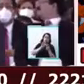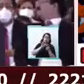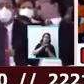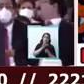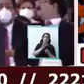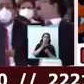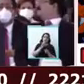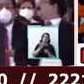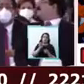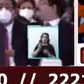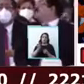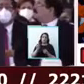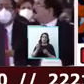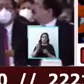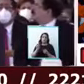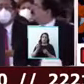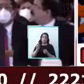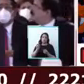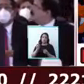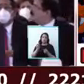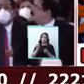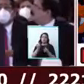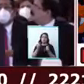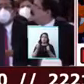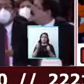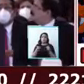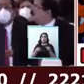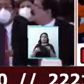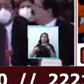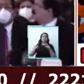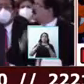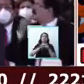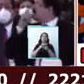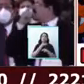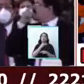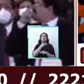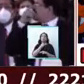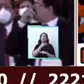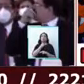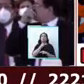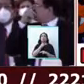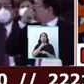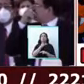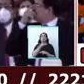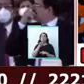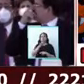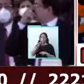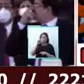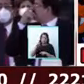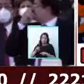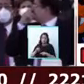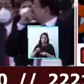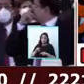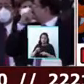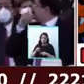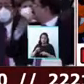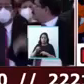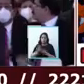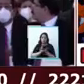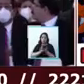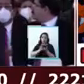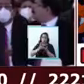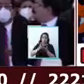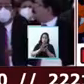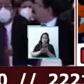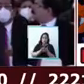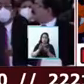aún no se ha refundado, no, ni siquiera se miran visos para refundar la educación en Honduras. Es una de las promesas de doña Xiomara. Lo que se